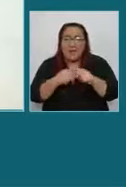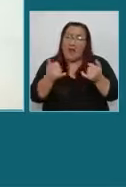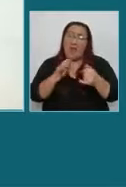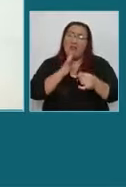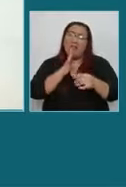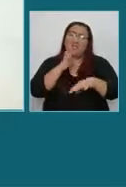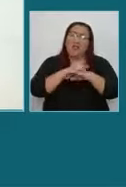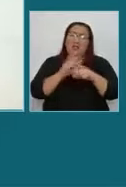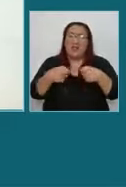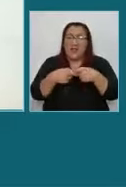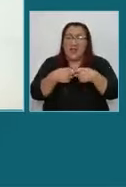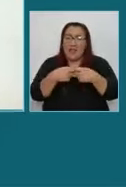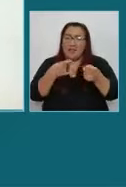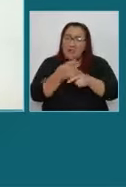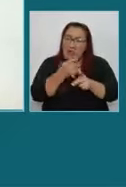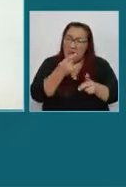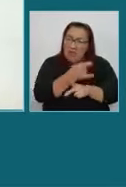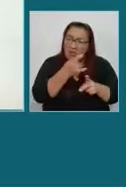hablando de ciberbullying.